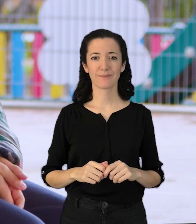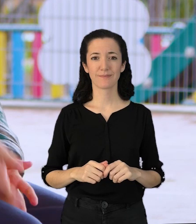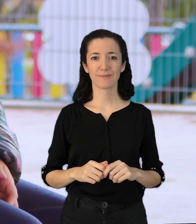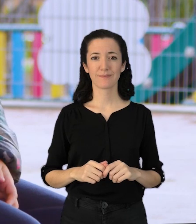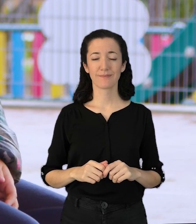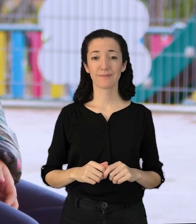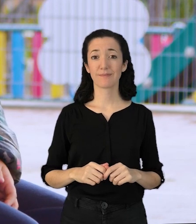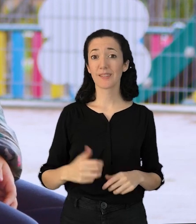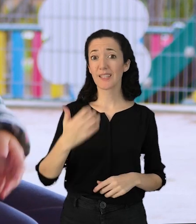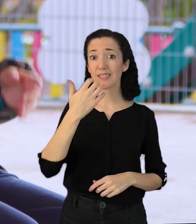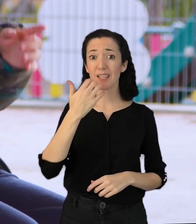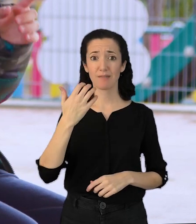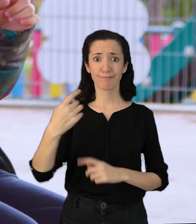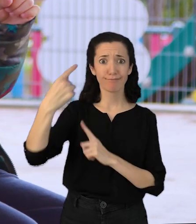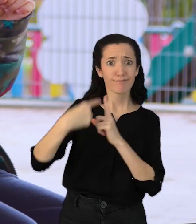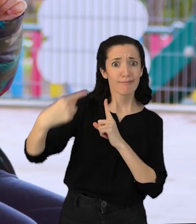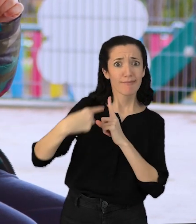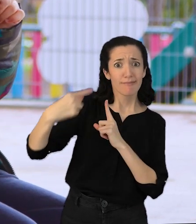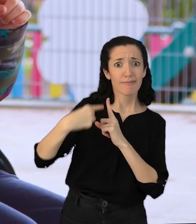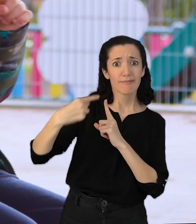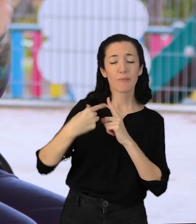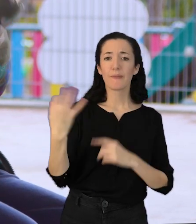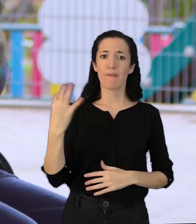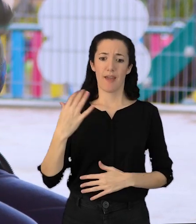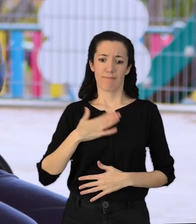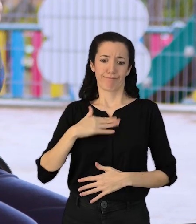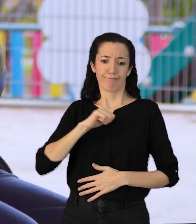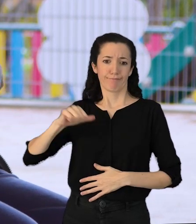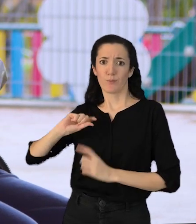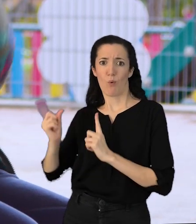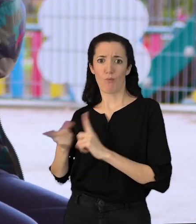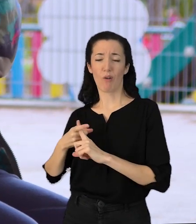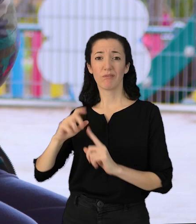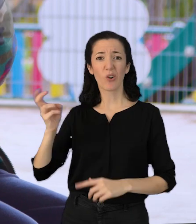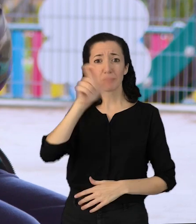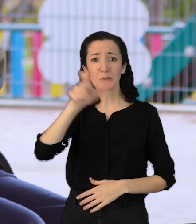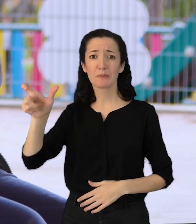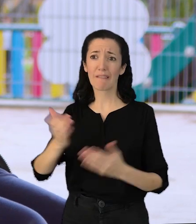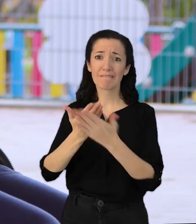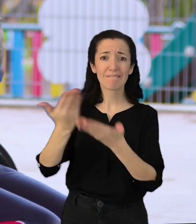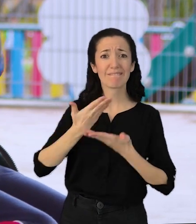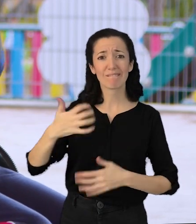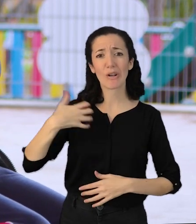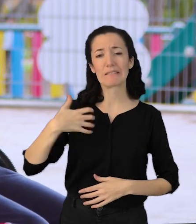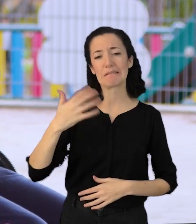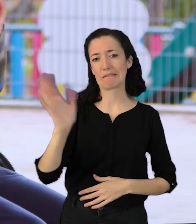Si estamos siendo acosados, hay que intentar resolverlo por uno mismo. Así no molestamos a los demás.